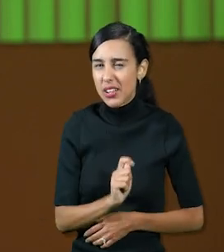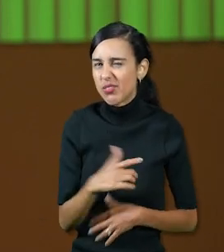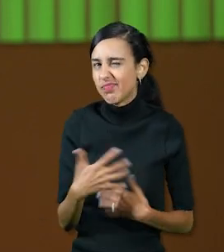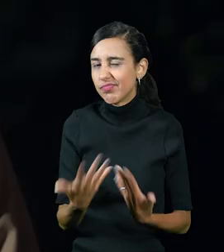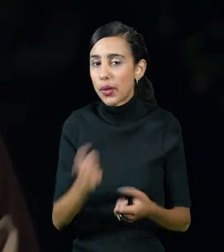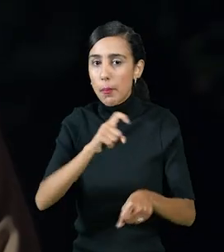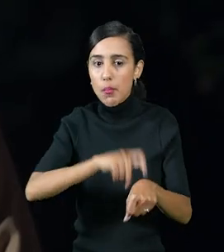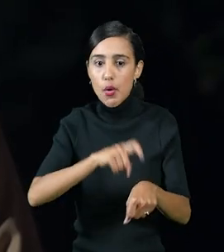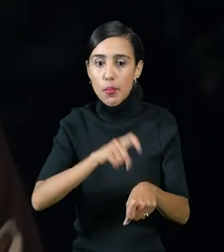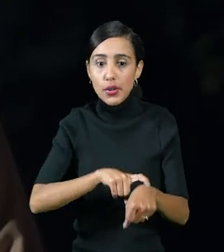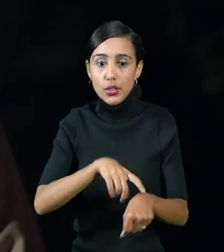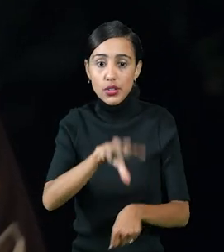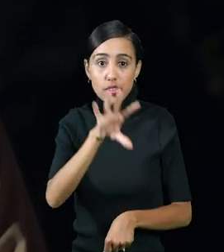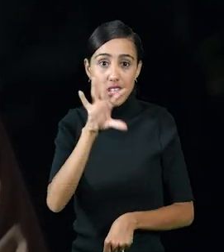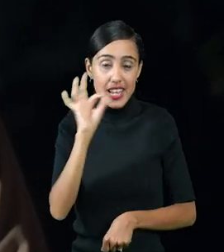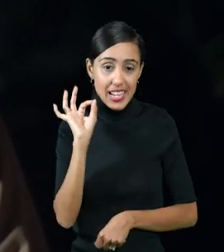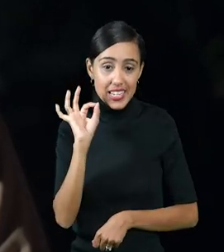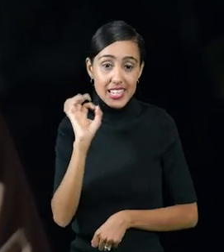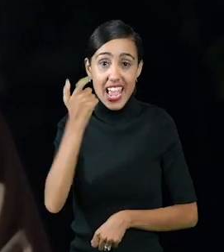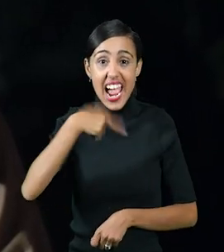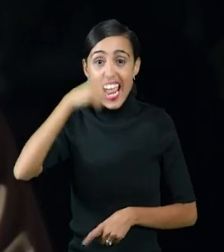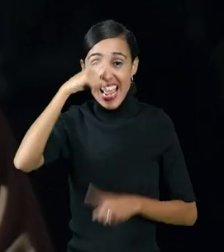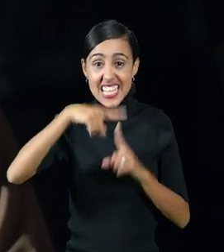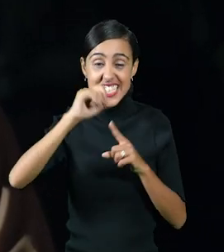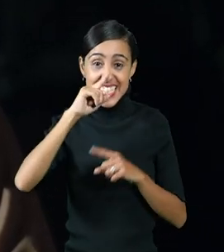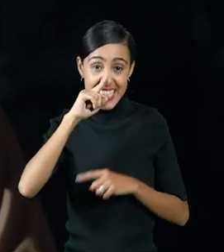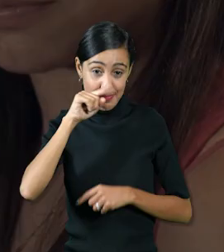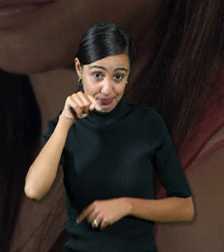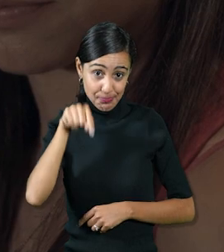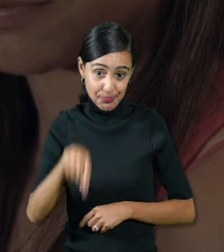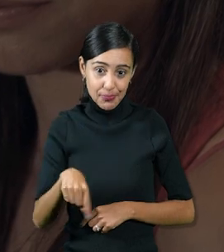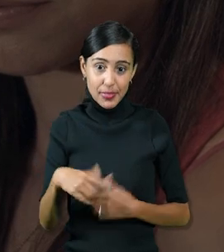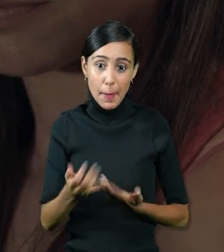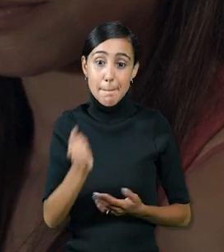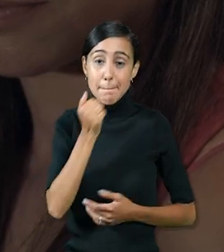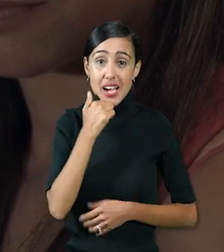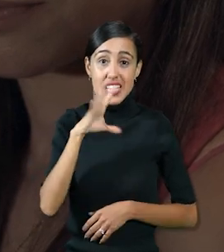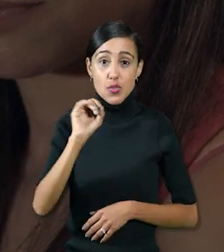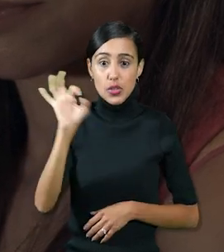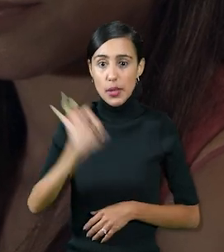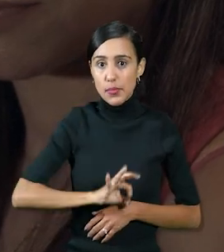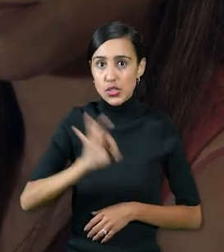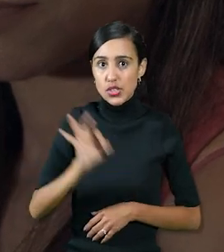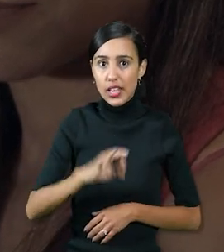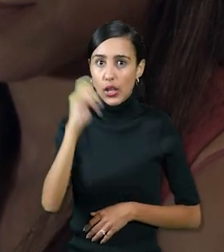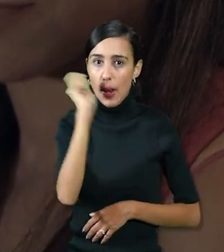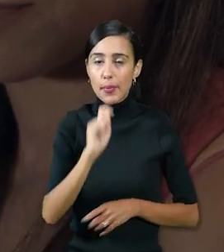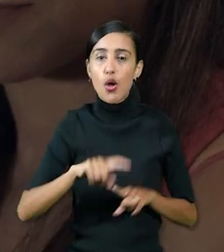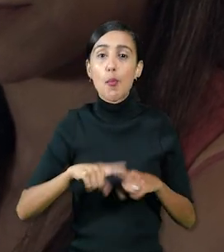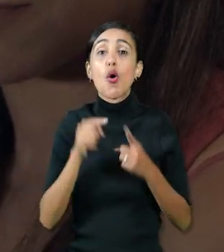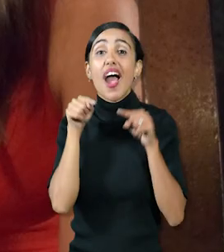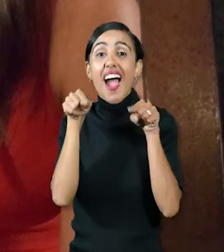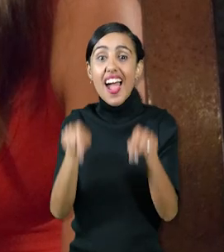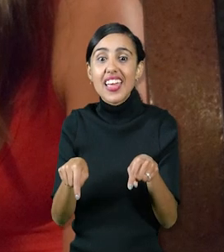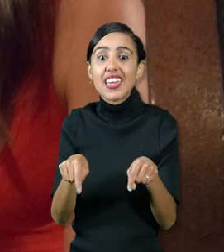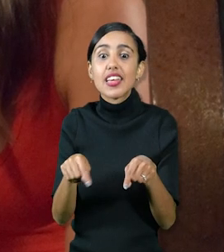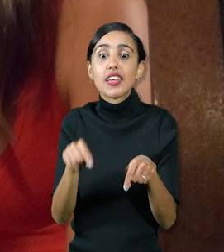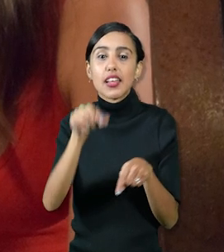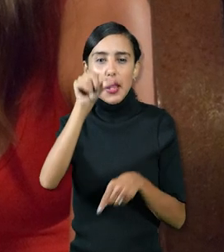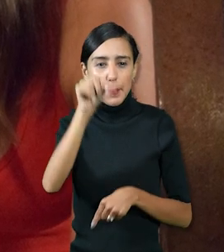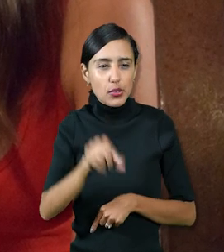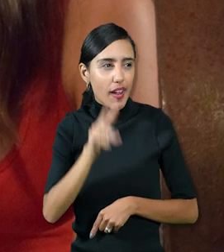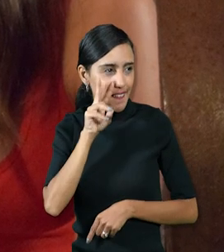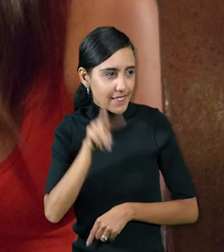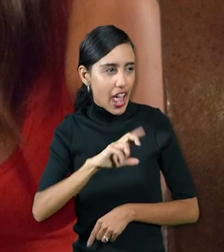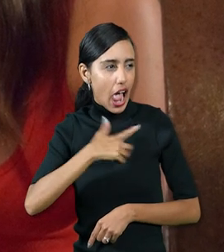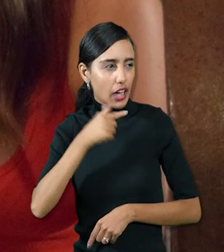momento en que uno elige el casting. En la elección del casting está básicamente más del 50% de la película, ¿no? Porque son los que le dan la verdad a